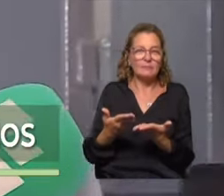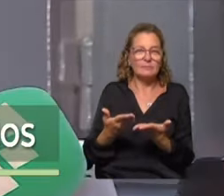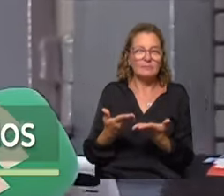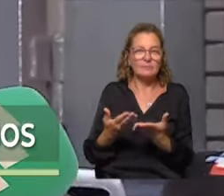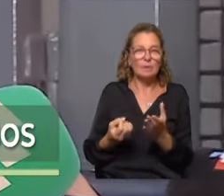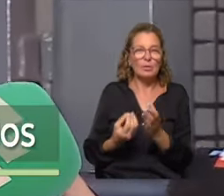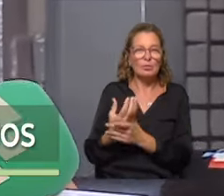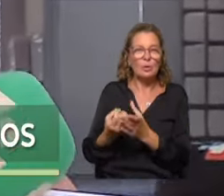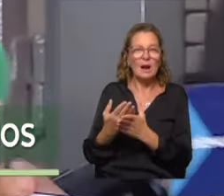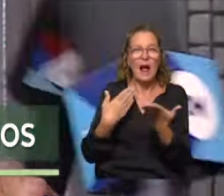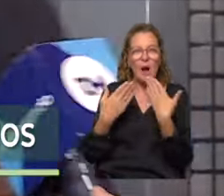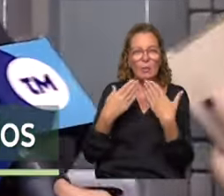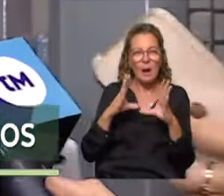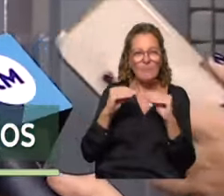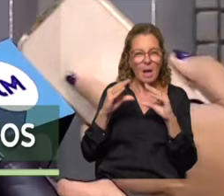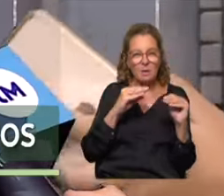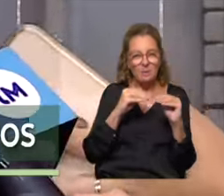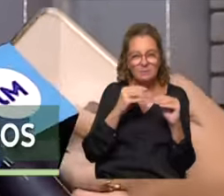surgen alguna de esas conversaciones?